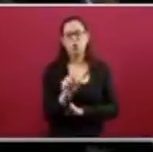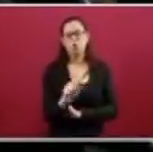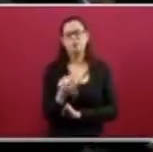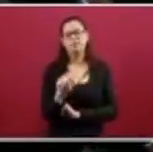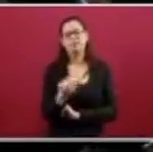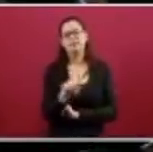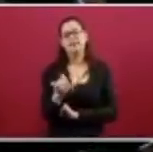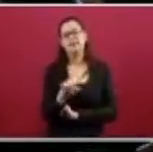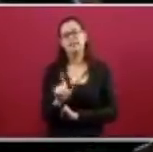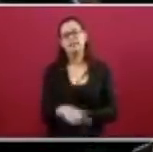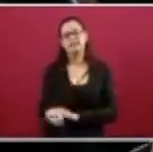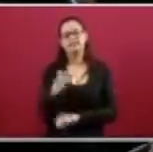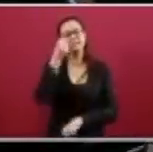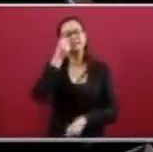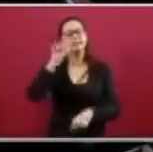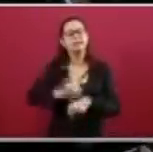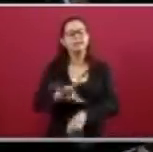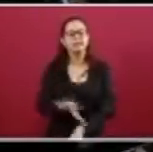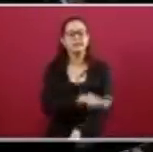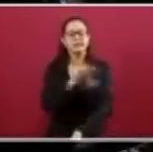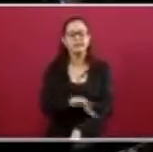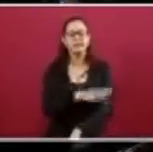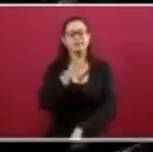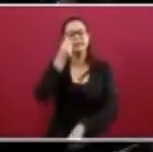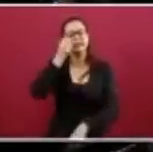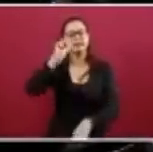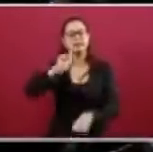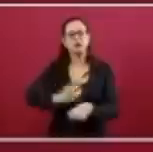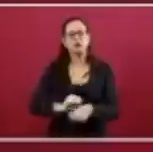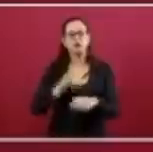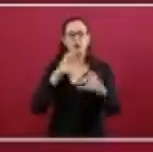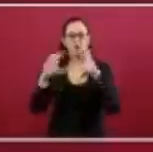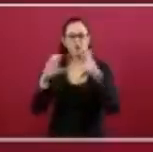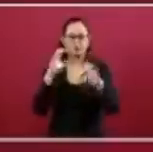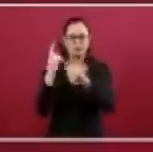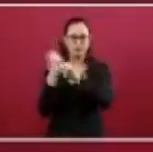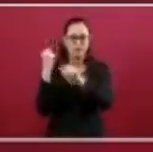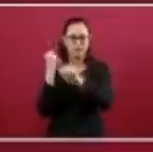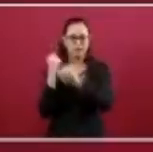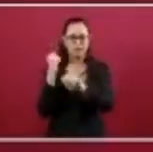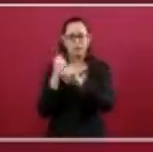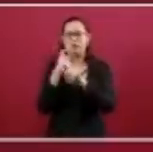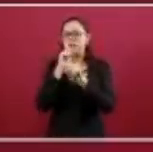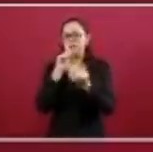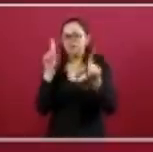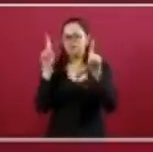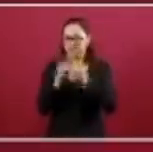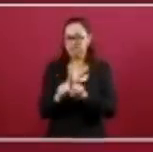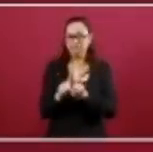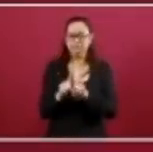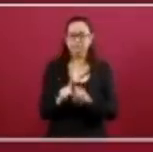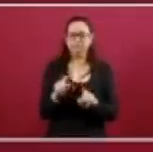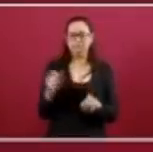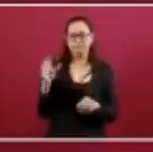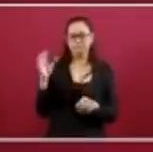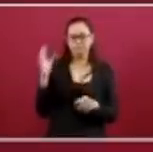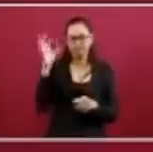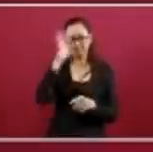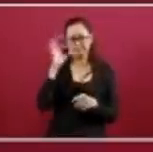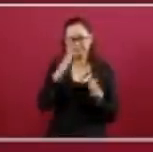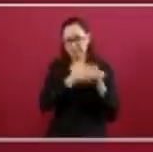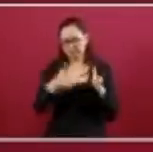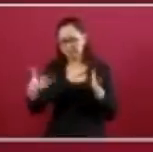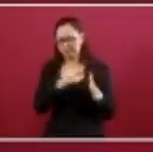y secretario de Comunicaciones y Transportes en los gobiernos de Ernesto Zedillo y Felipe Calderón, es